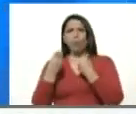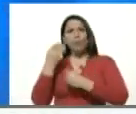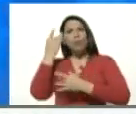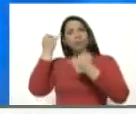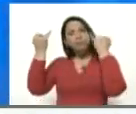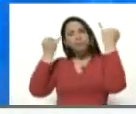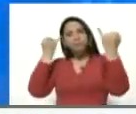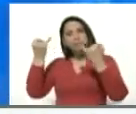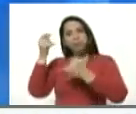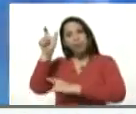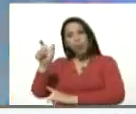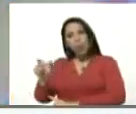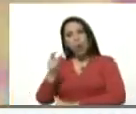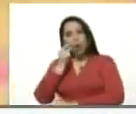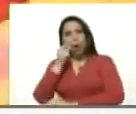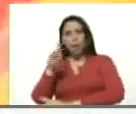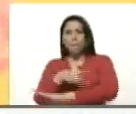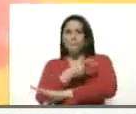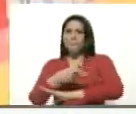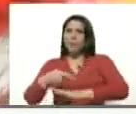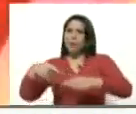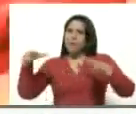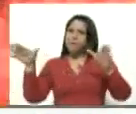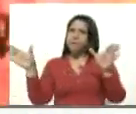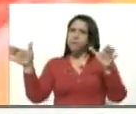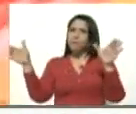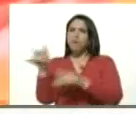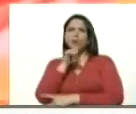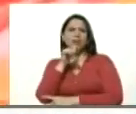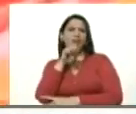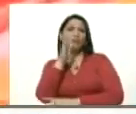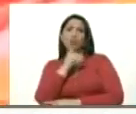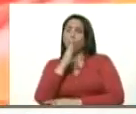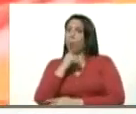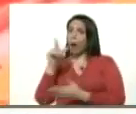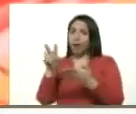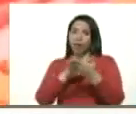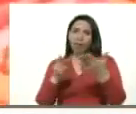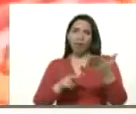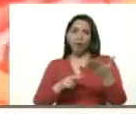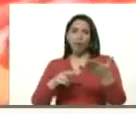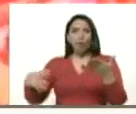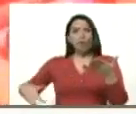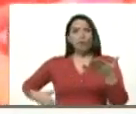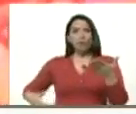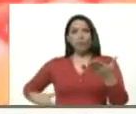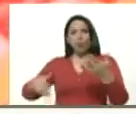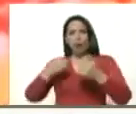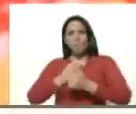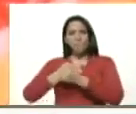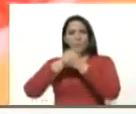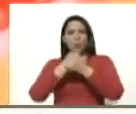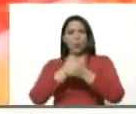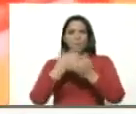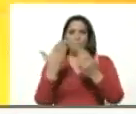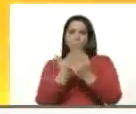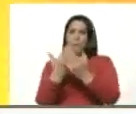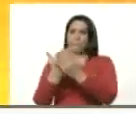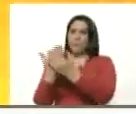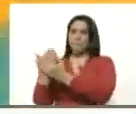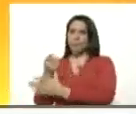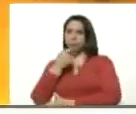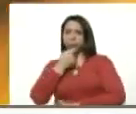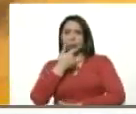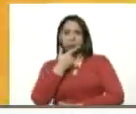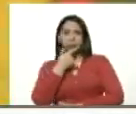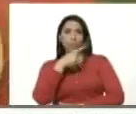Aquiles desborda la sala. ¿Quién no ha leído El humor y amor, una recopilación de hermosos textos publicados